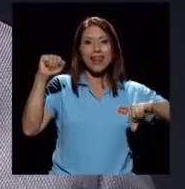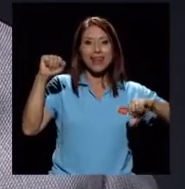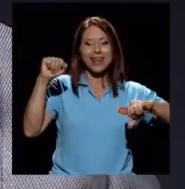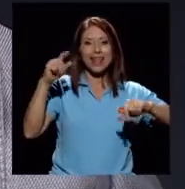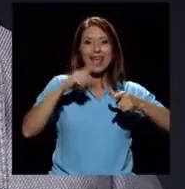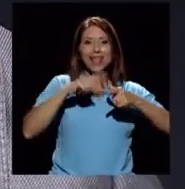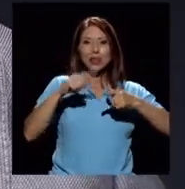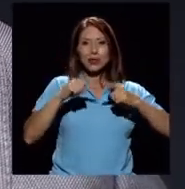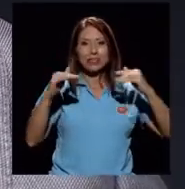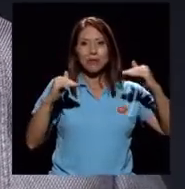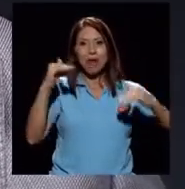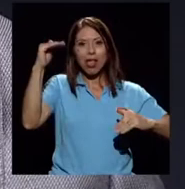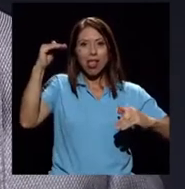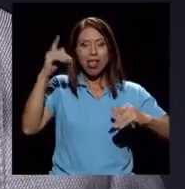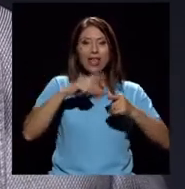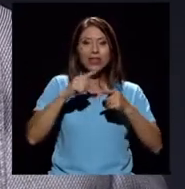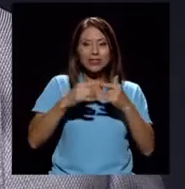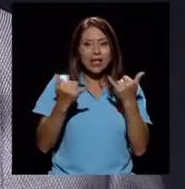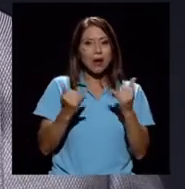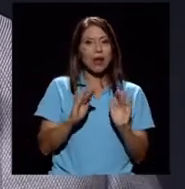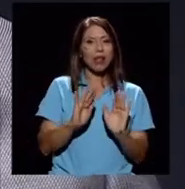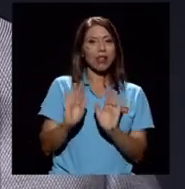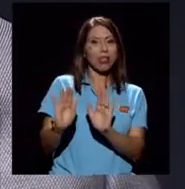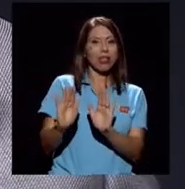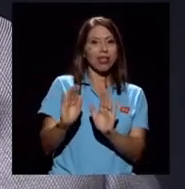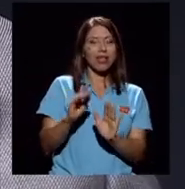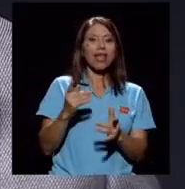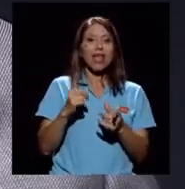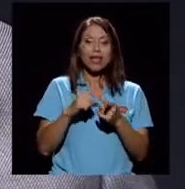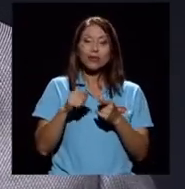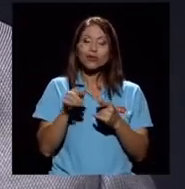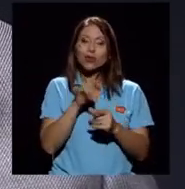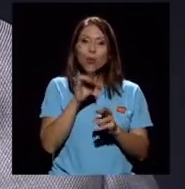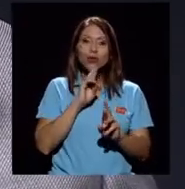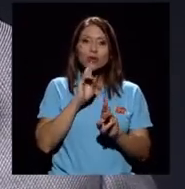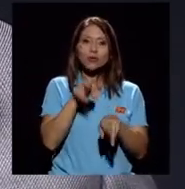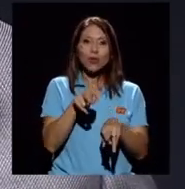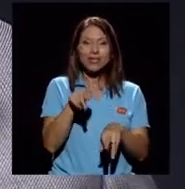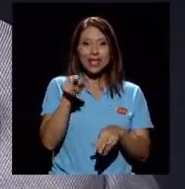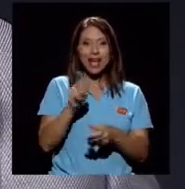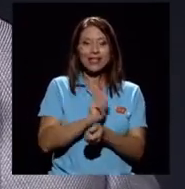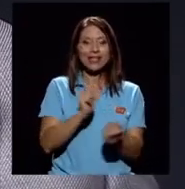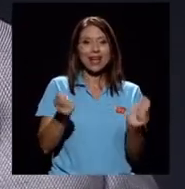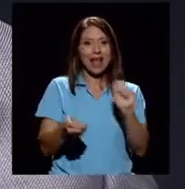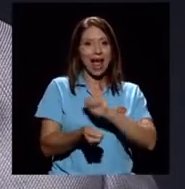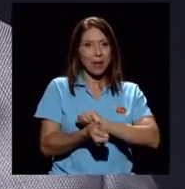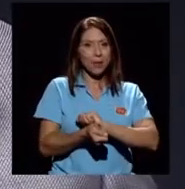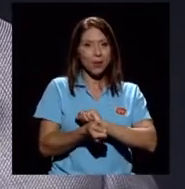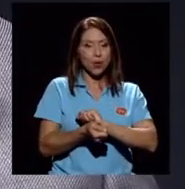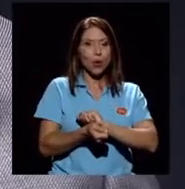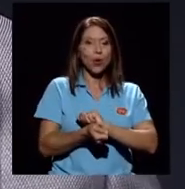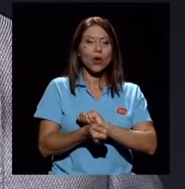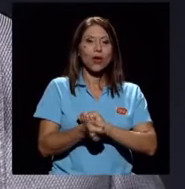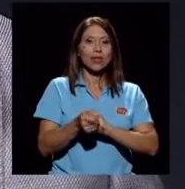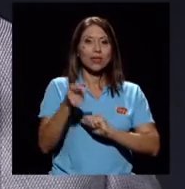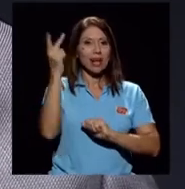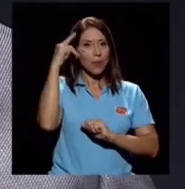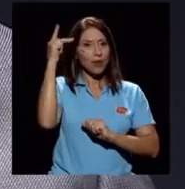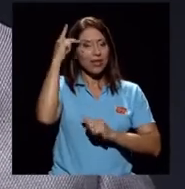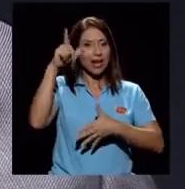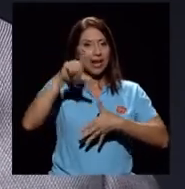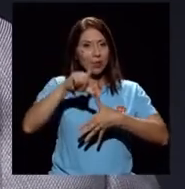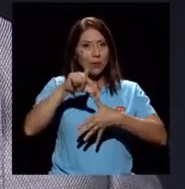está echándose para atrás de semana entonces en respuesta a este a este cambio de la política norteamericana el